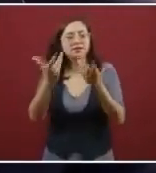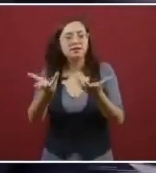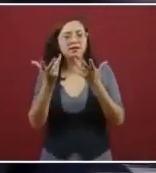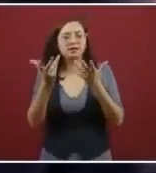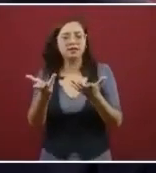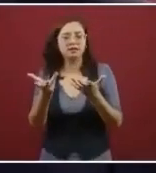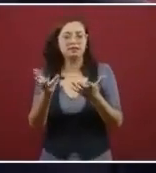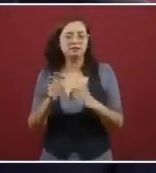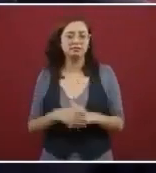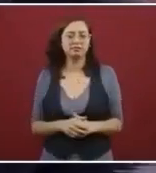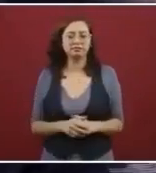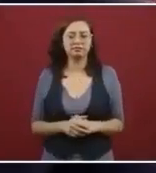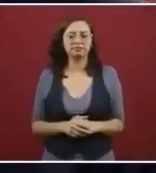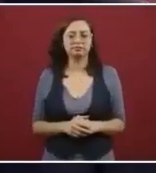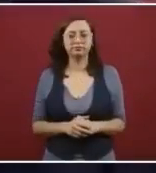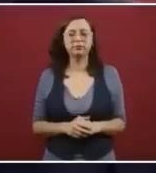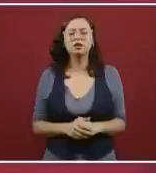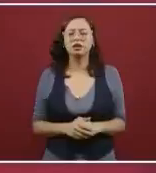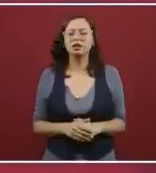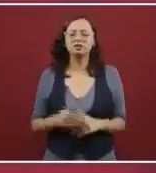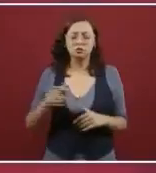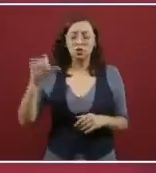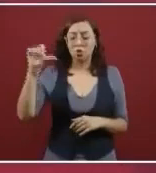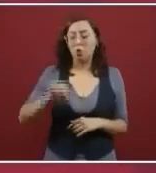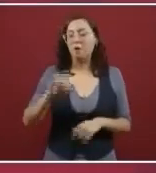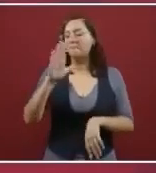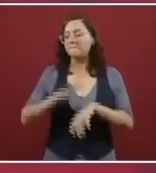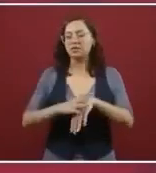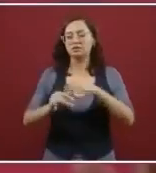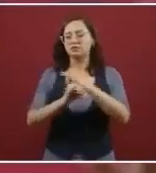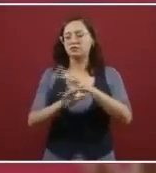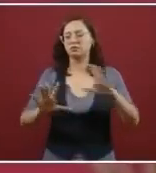y en eso estamos, y hoy les van a informar ampliamente.